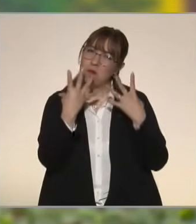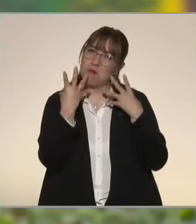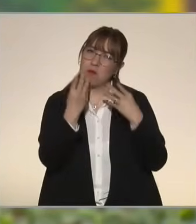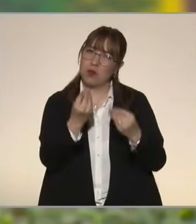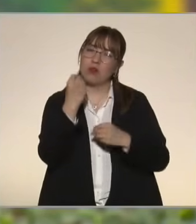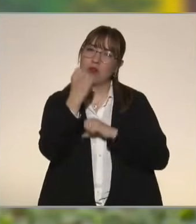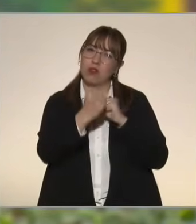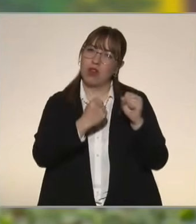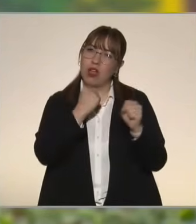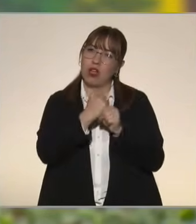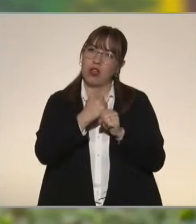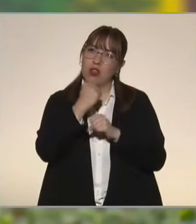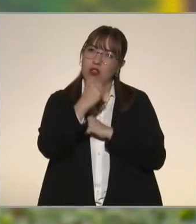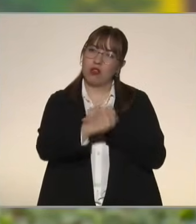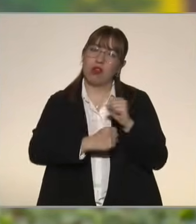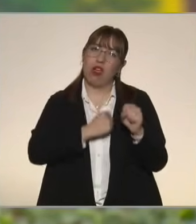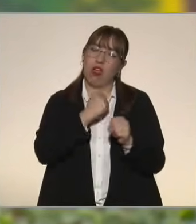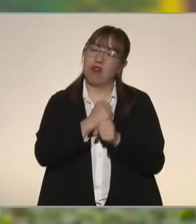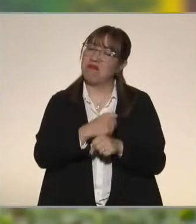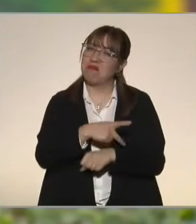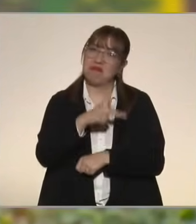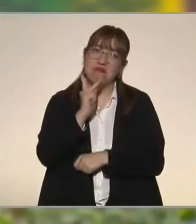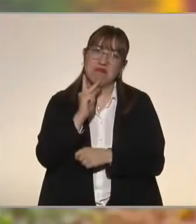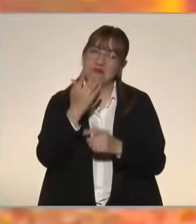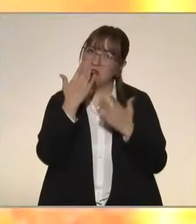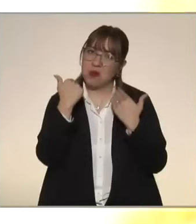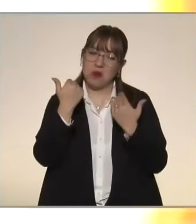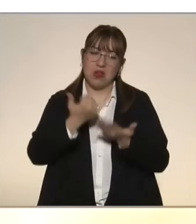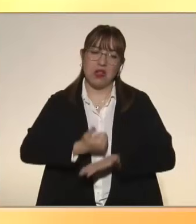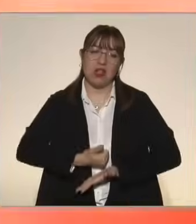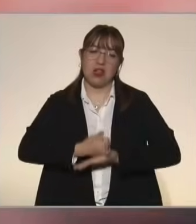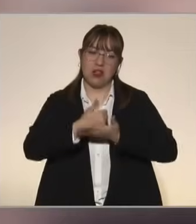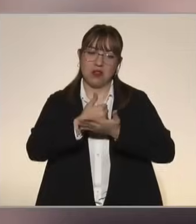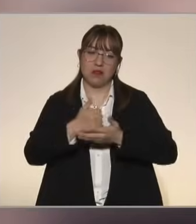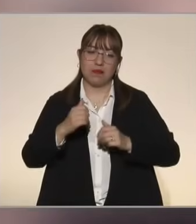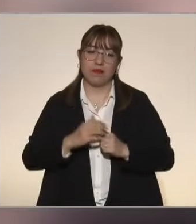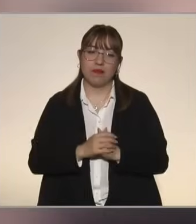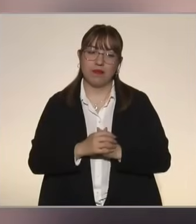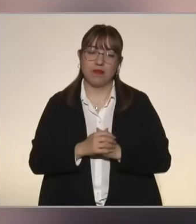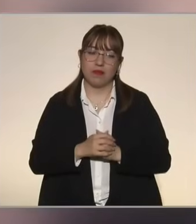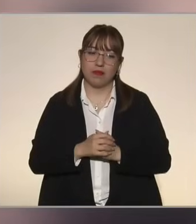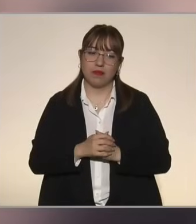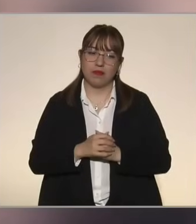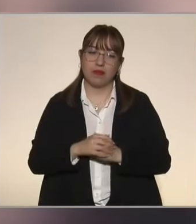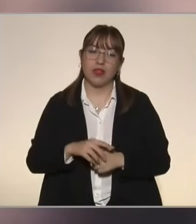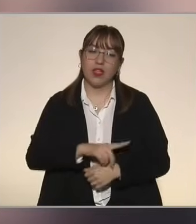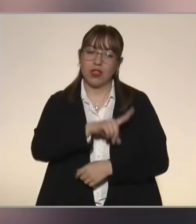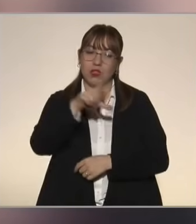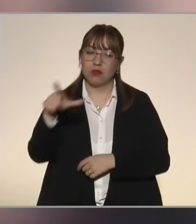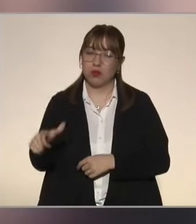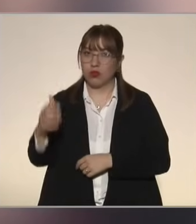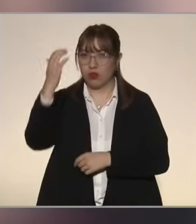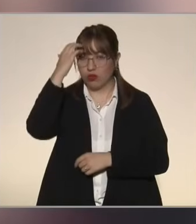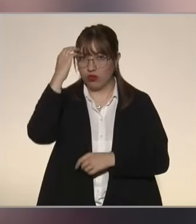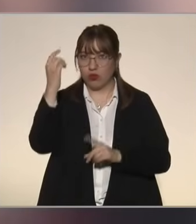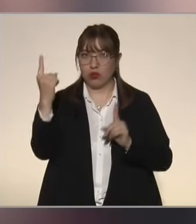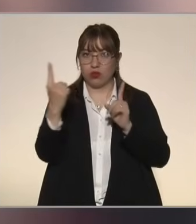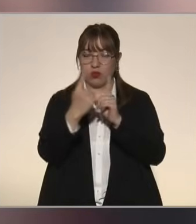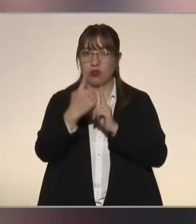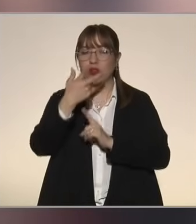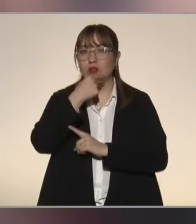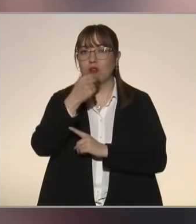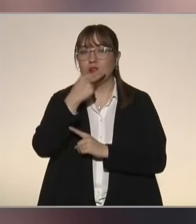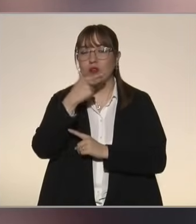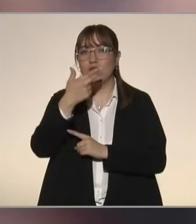no obtuve resultados hasta que encontré un profesional de la hipnosis clínica. Él me hizo una